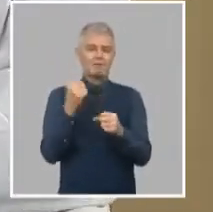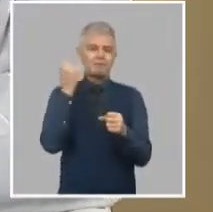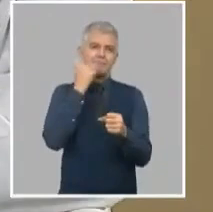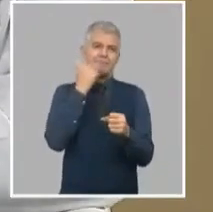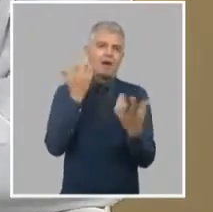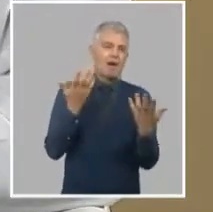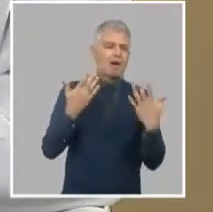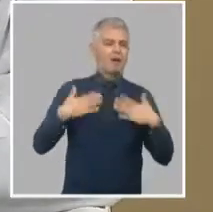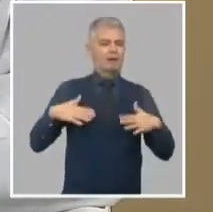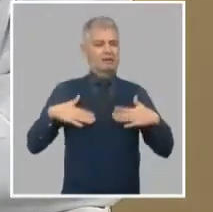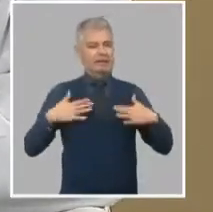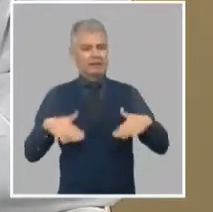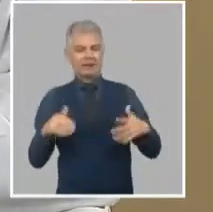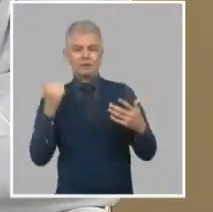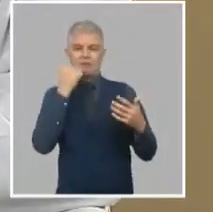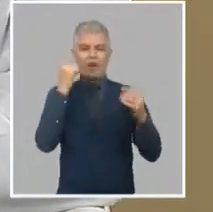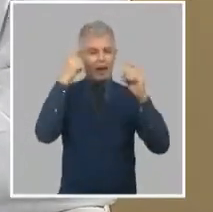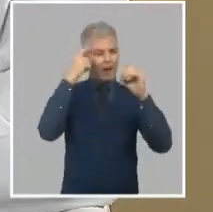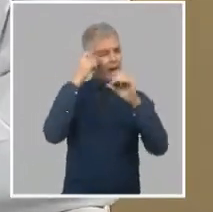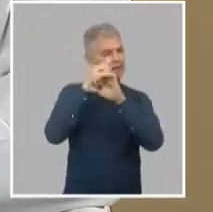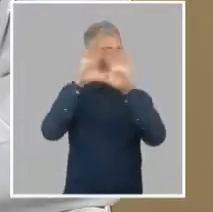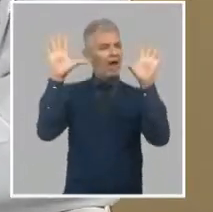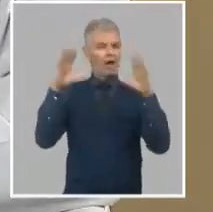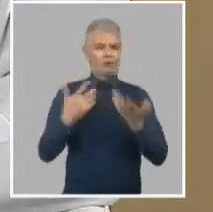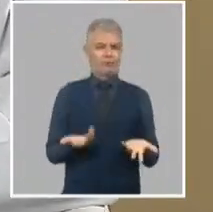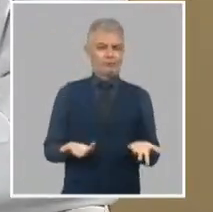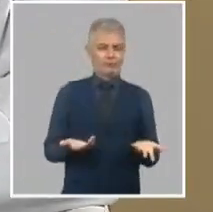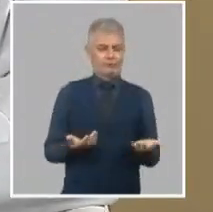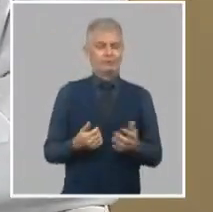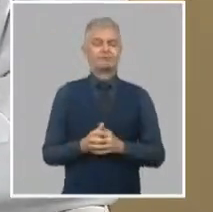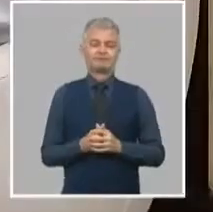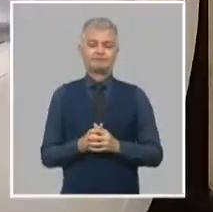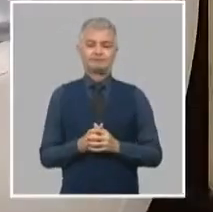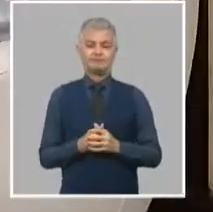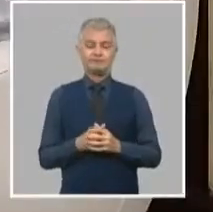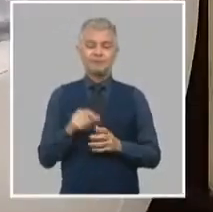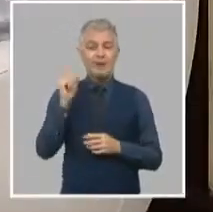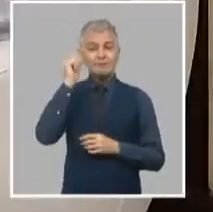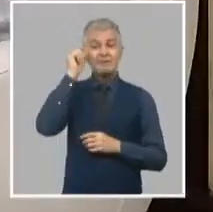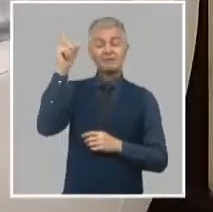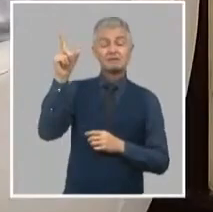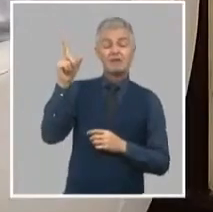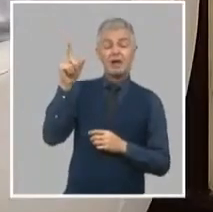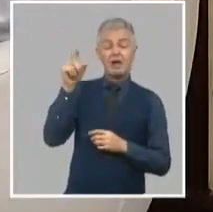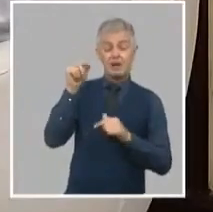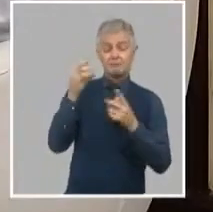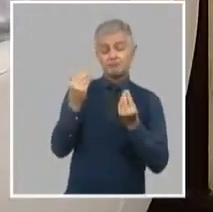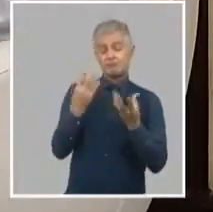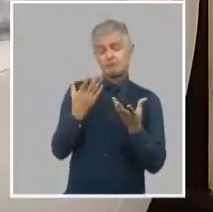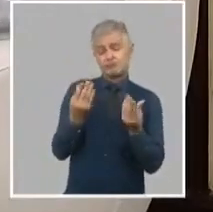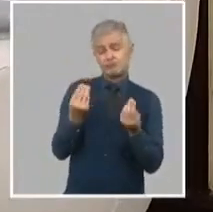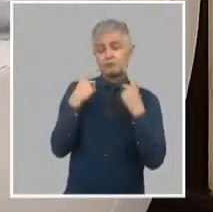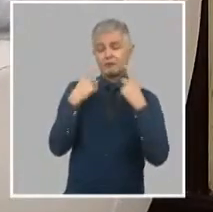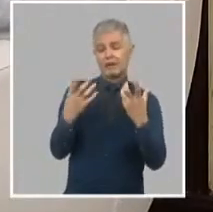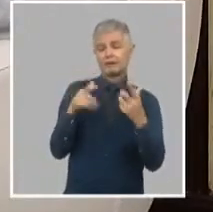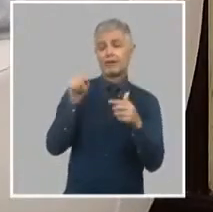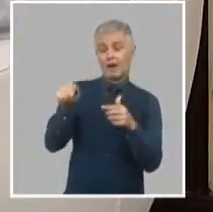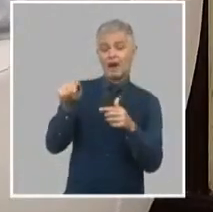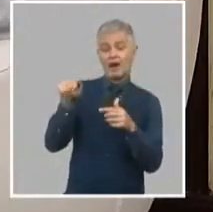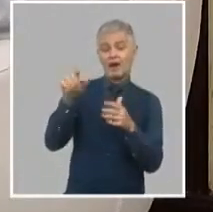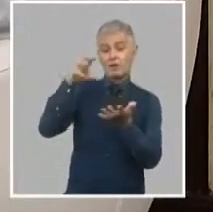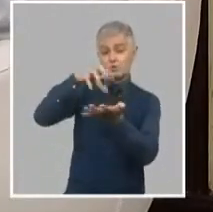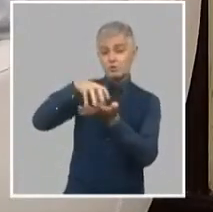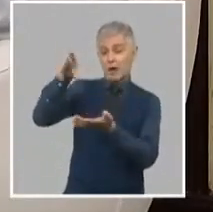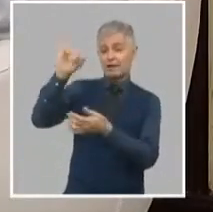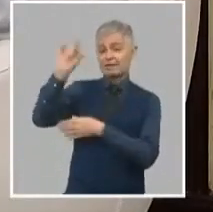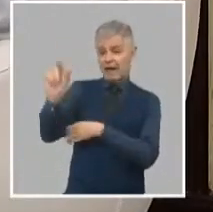médico, ya con más descanso. Las estadísticas siempre dicen mucho y fueron vidas salvadas, vidas atendidas allí en el hospital de Crema, pero creo que dice